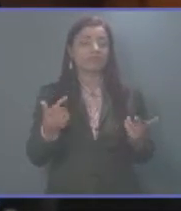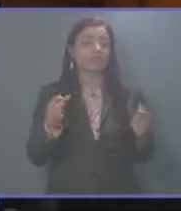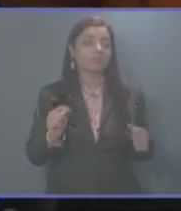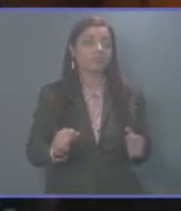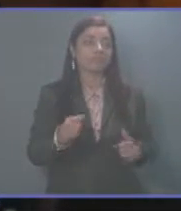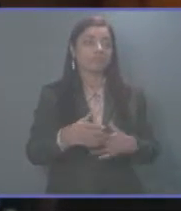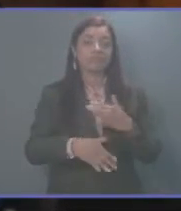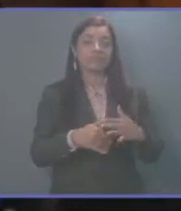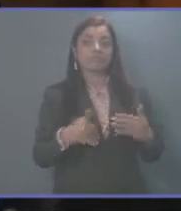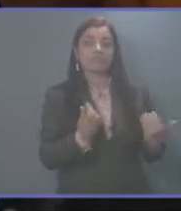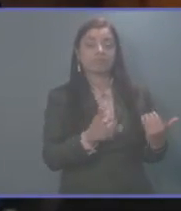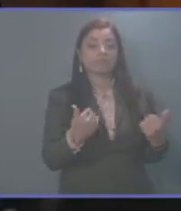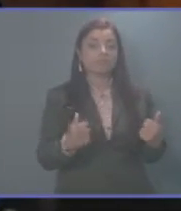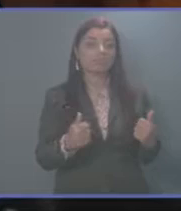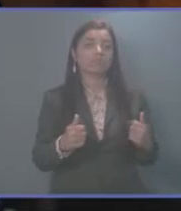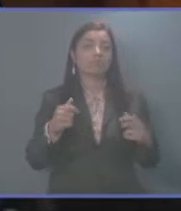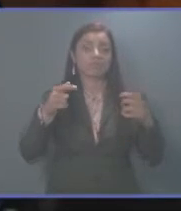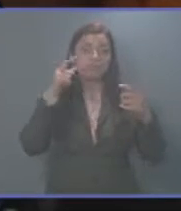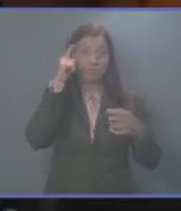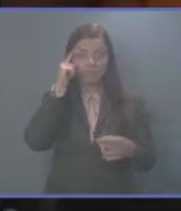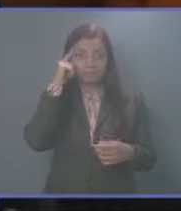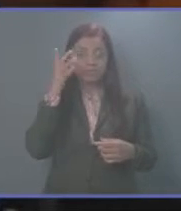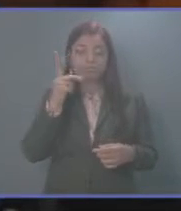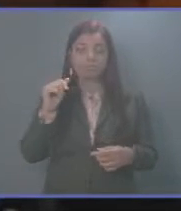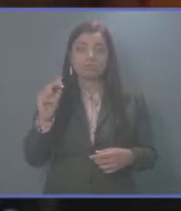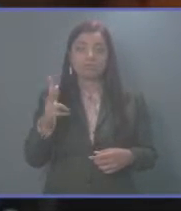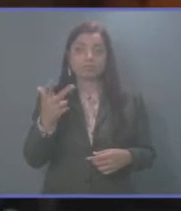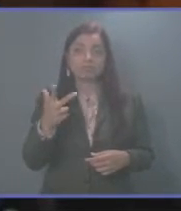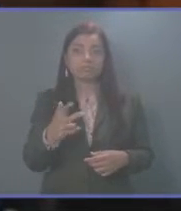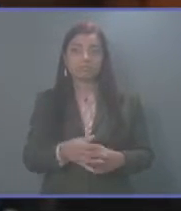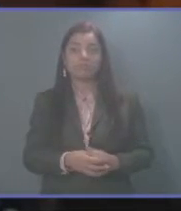Aceptar suprimir en el considerando 3,